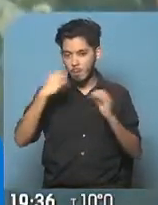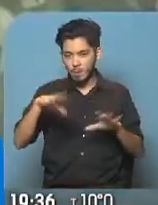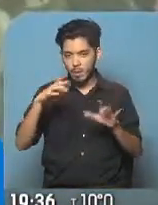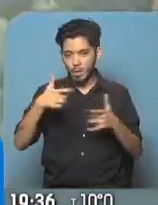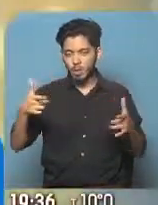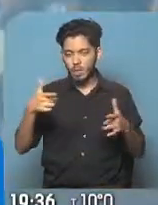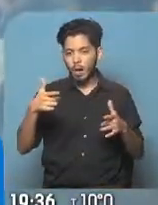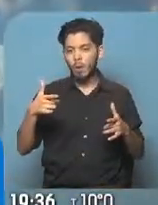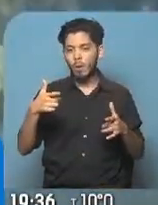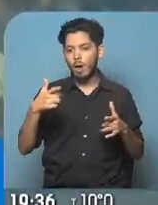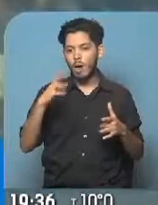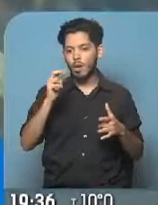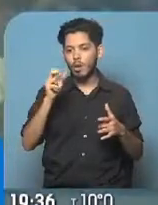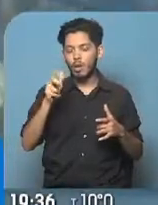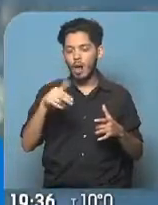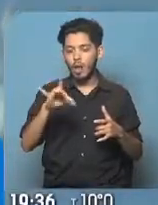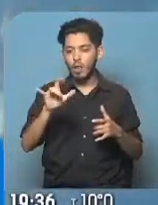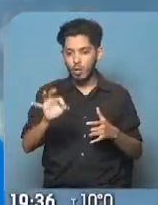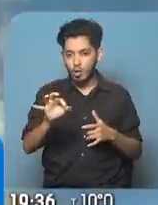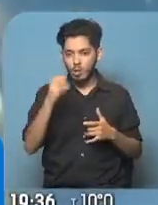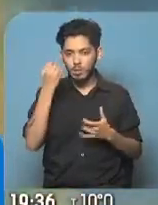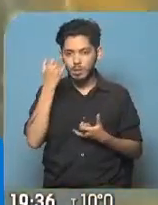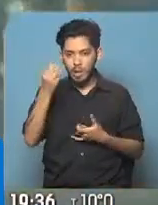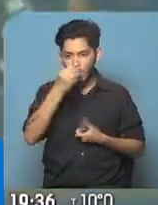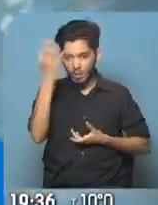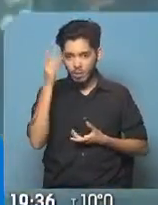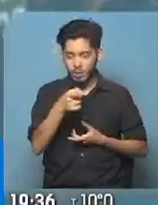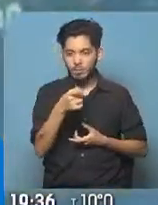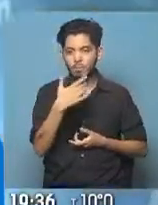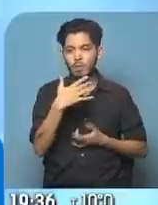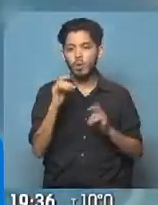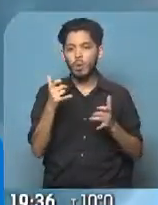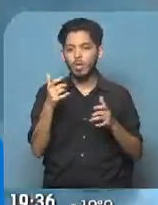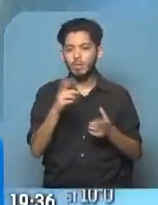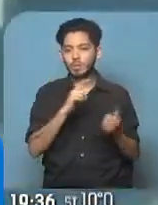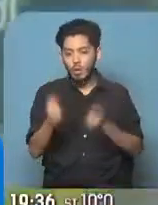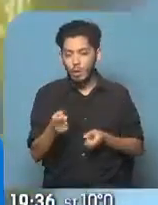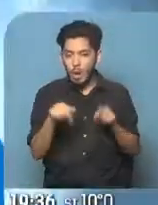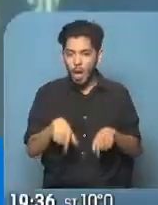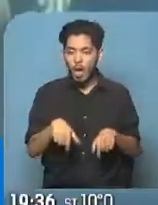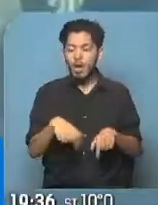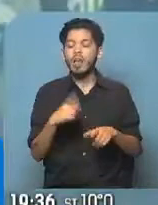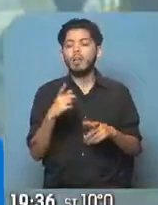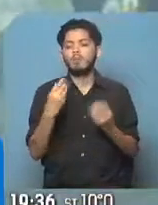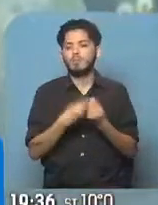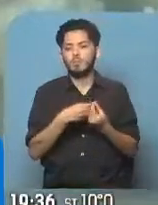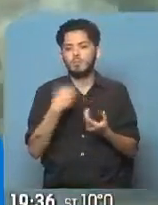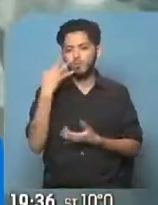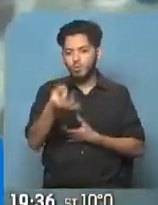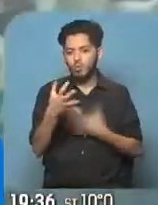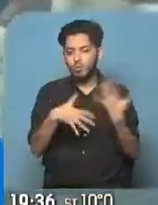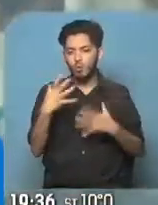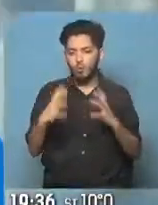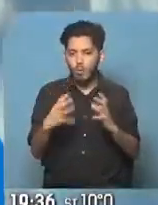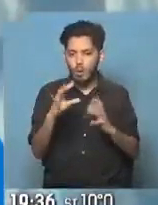estaba Cristiano Ronaldo. Bueno, ya es oficial, ha pasado a la Juventus. Muchos de sus próximos futbolistas le han dado la bienvenida,